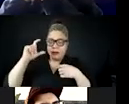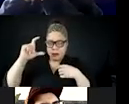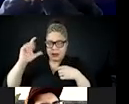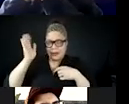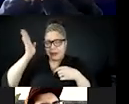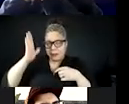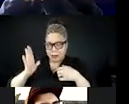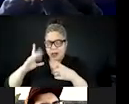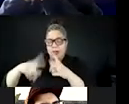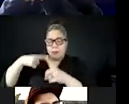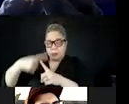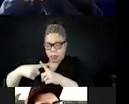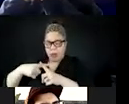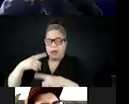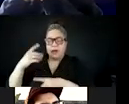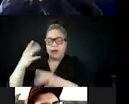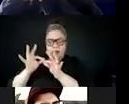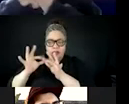scream